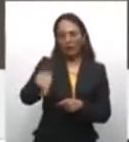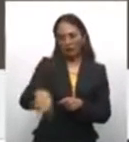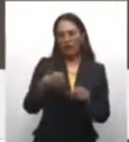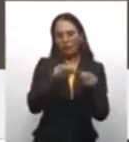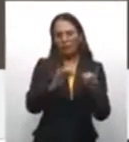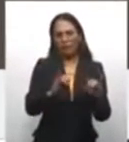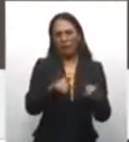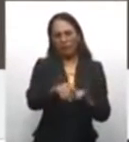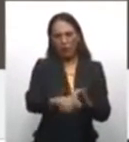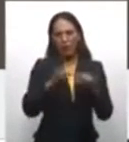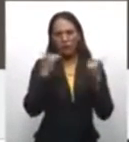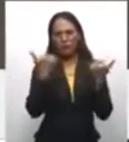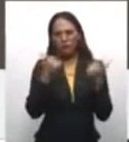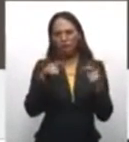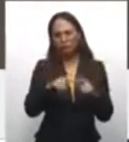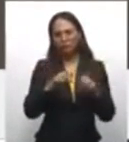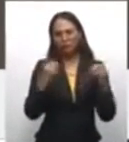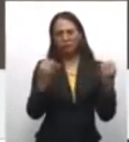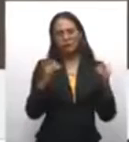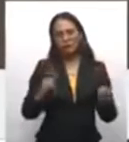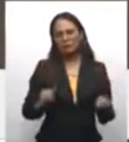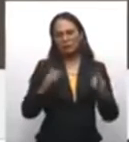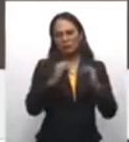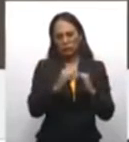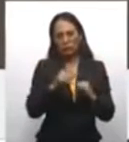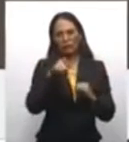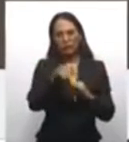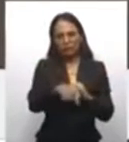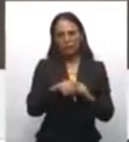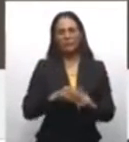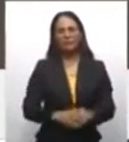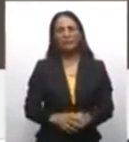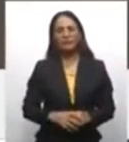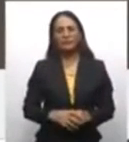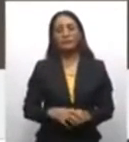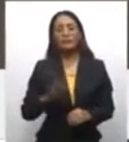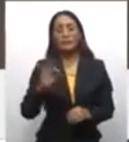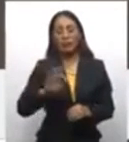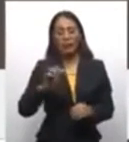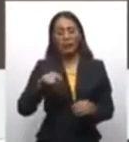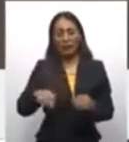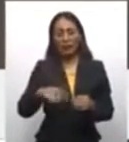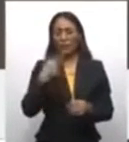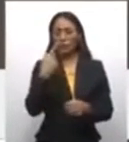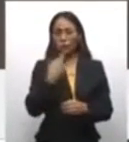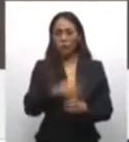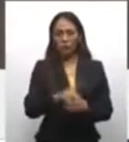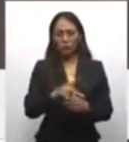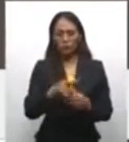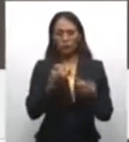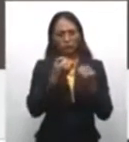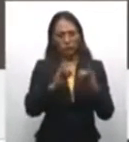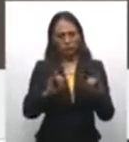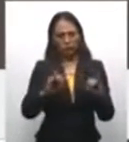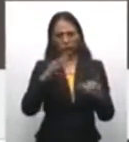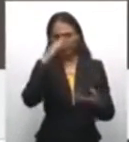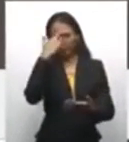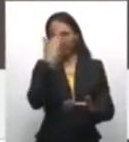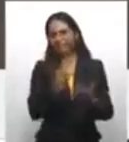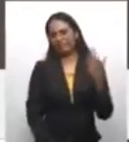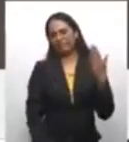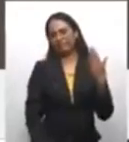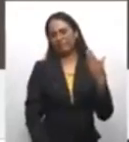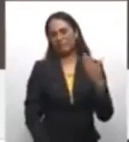autónomo el desistimiento de la acción penal, se vulnera directamente su naturaleza jurídica, dando